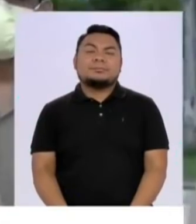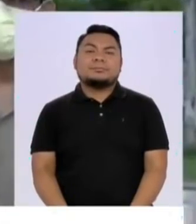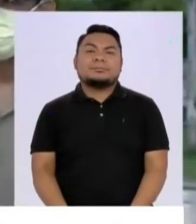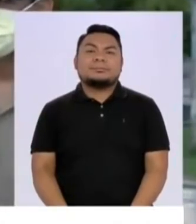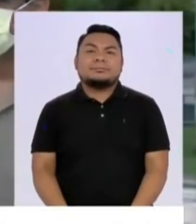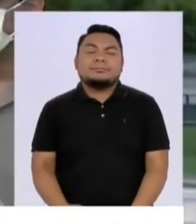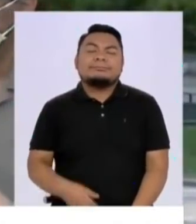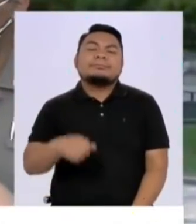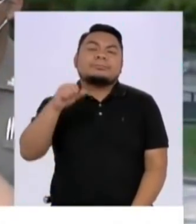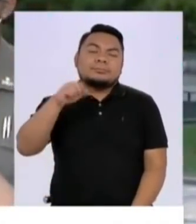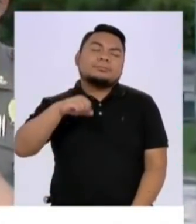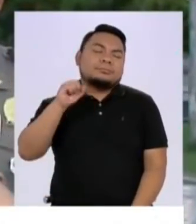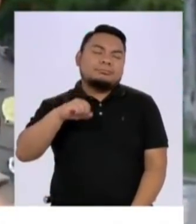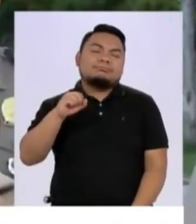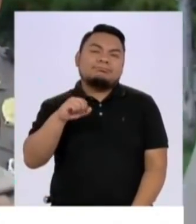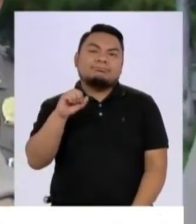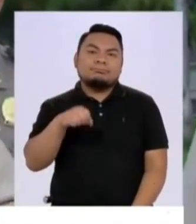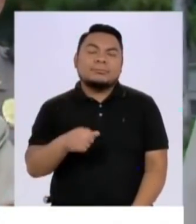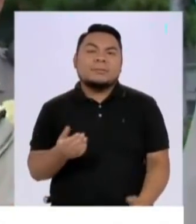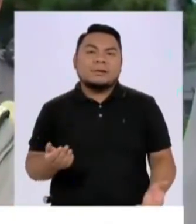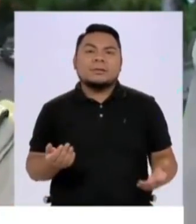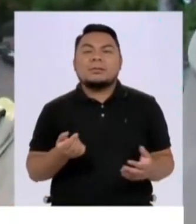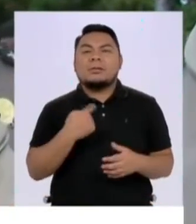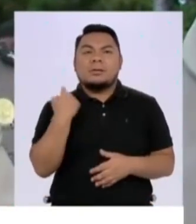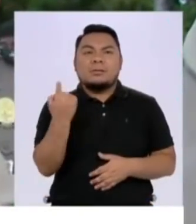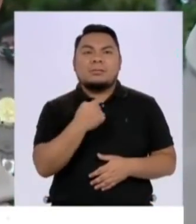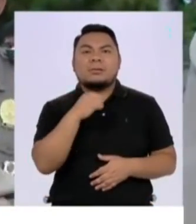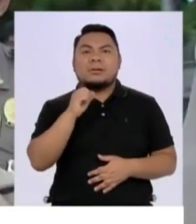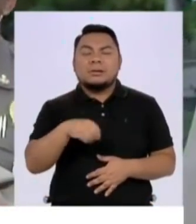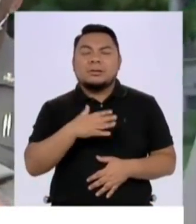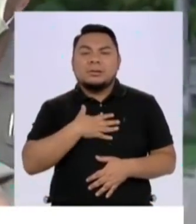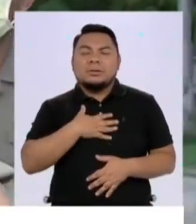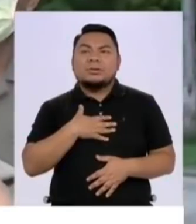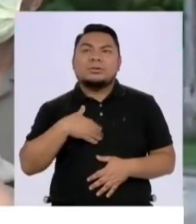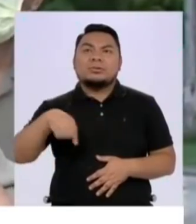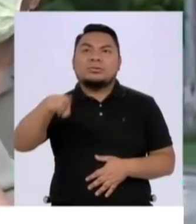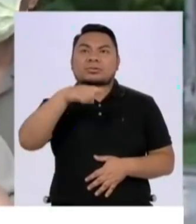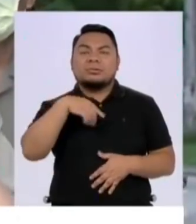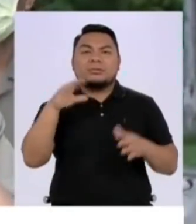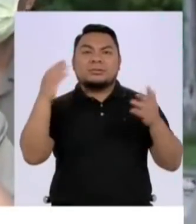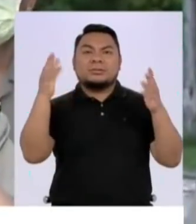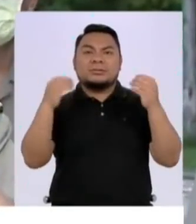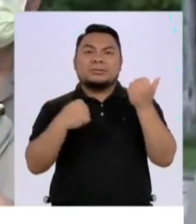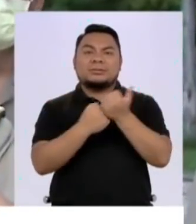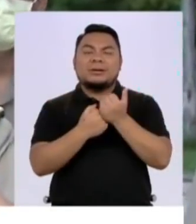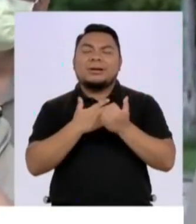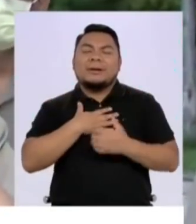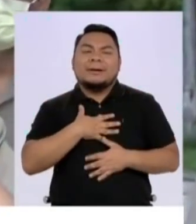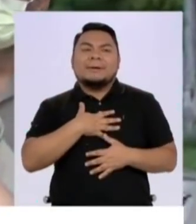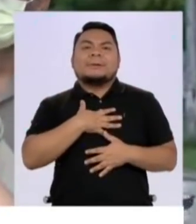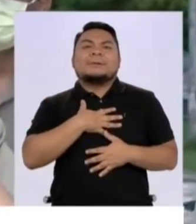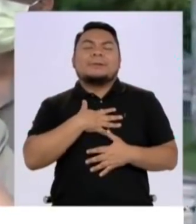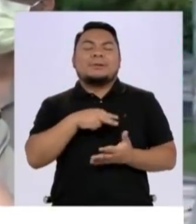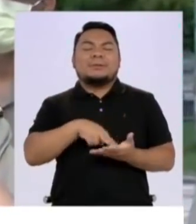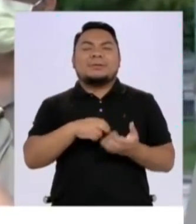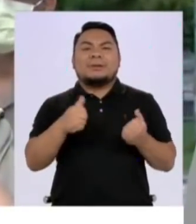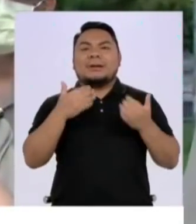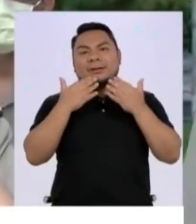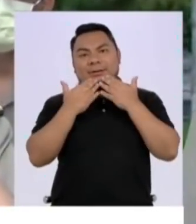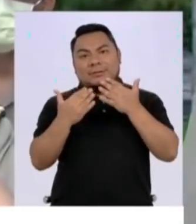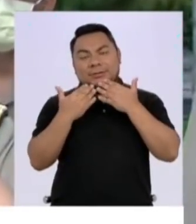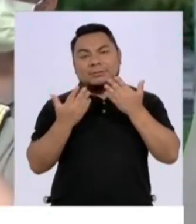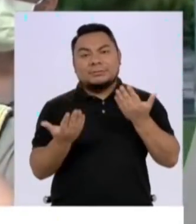Sí, definitivamente. Lo dije ya, nosotros estamos con la moral alta, nos sentimos respaldados por nuestros ciudadanos,